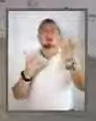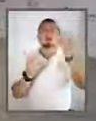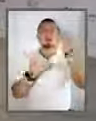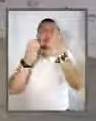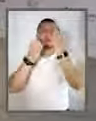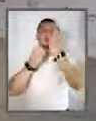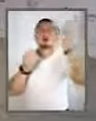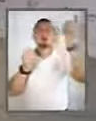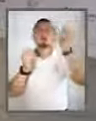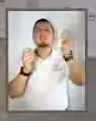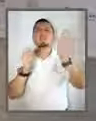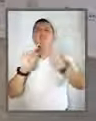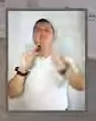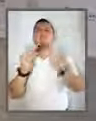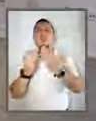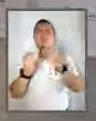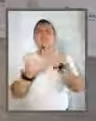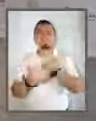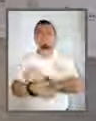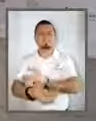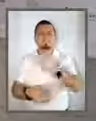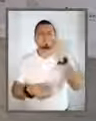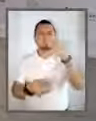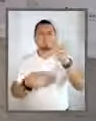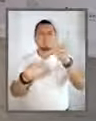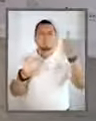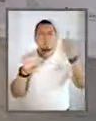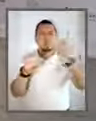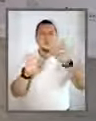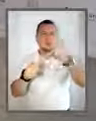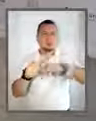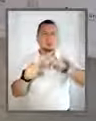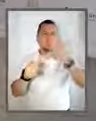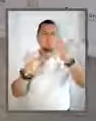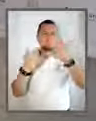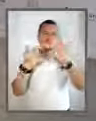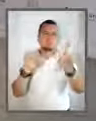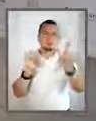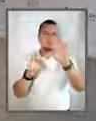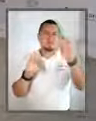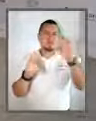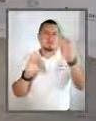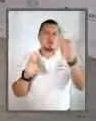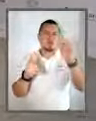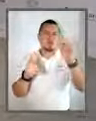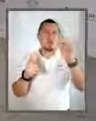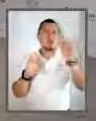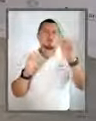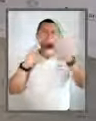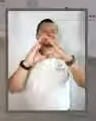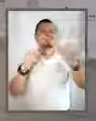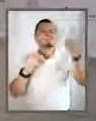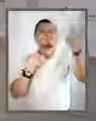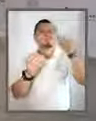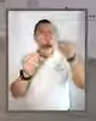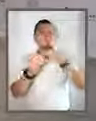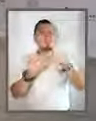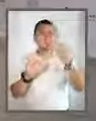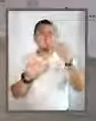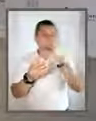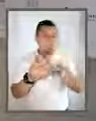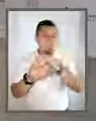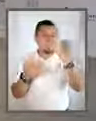ellos, los que ofrecían el servicio de laboratorio? Y por otra parte, saber por qué se insiste en realizar pruebas rápidas si pueden dar falsos